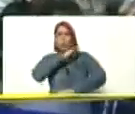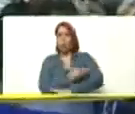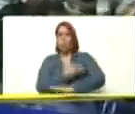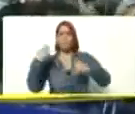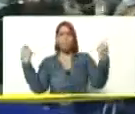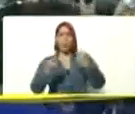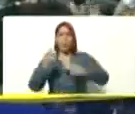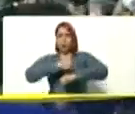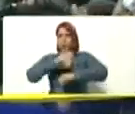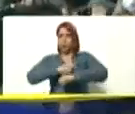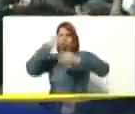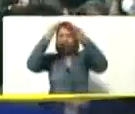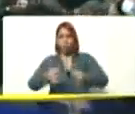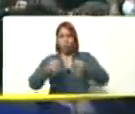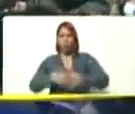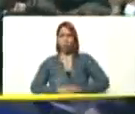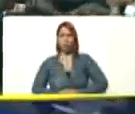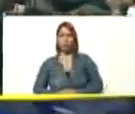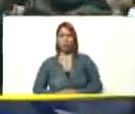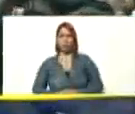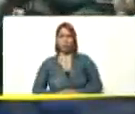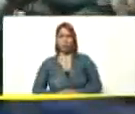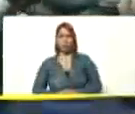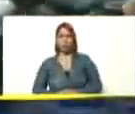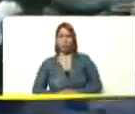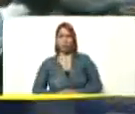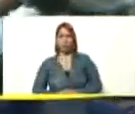en tiempo real.